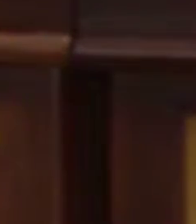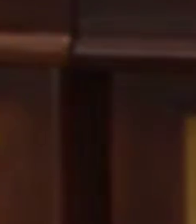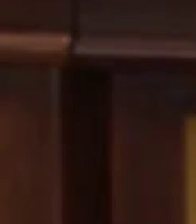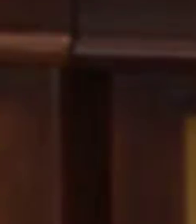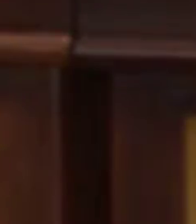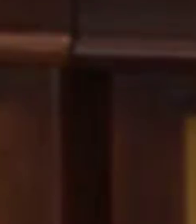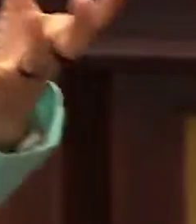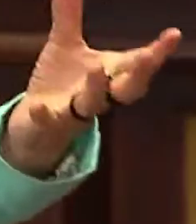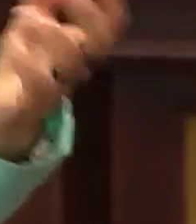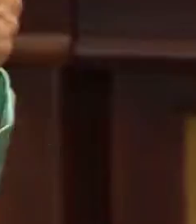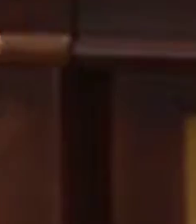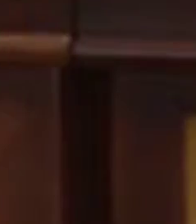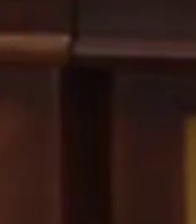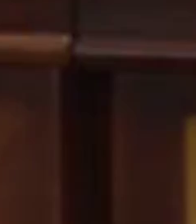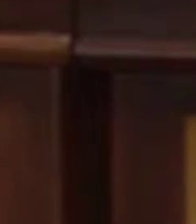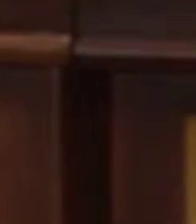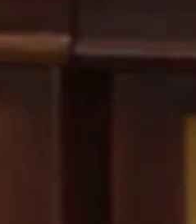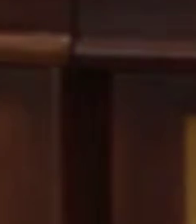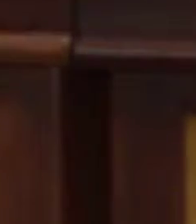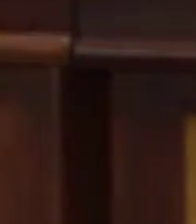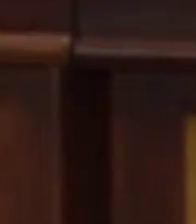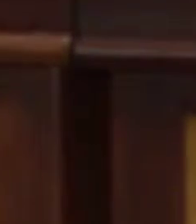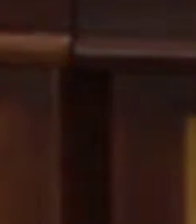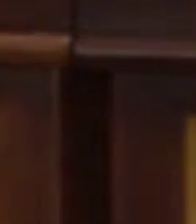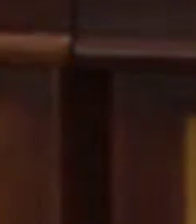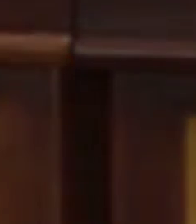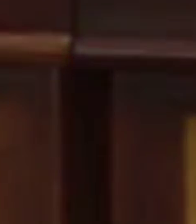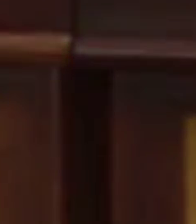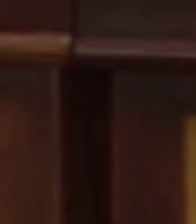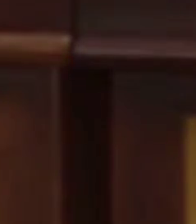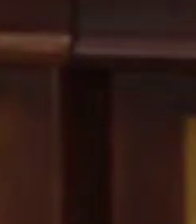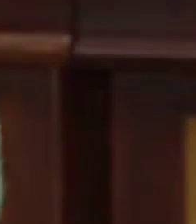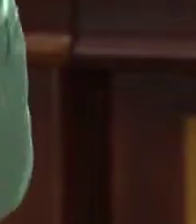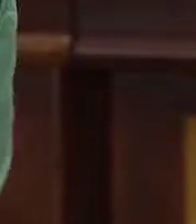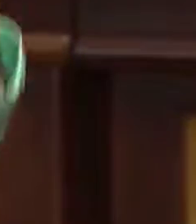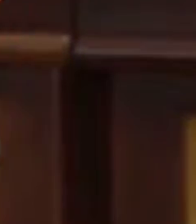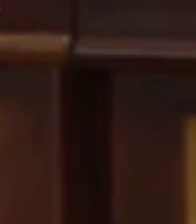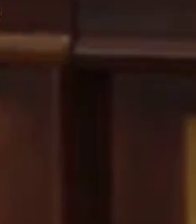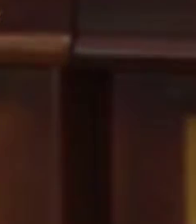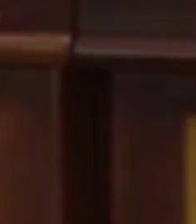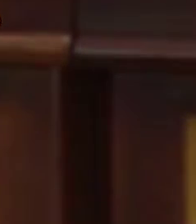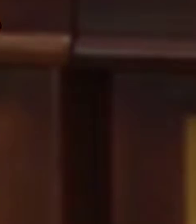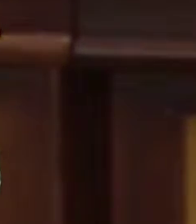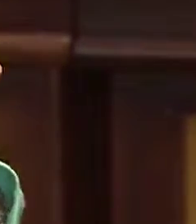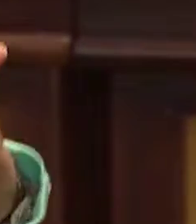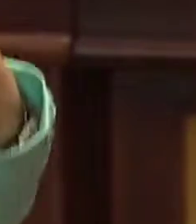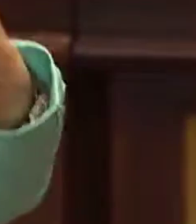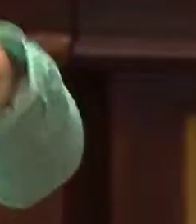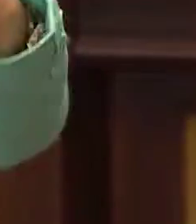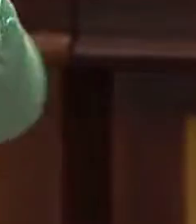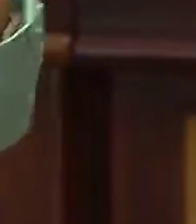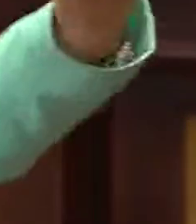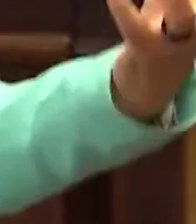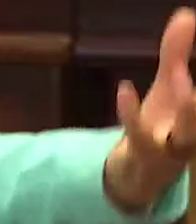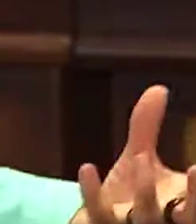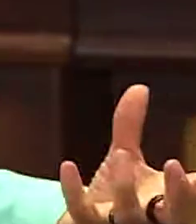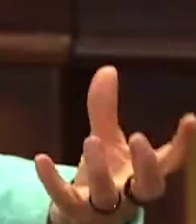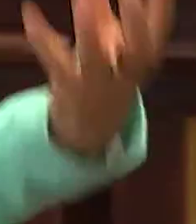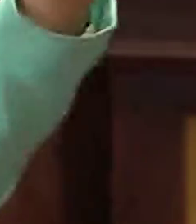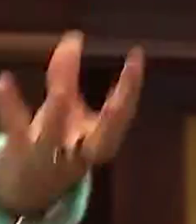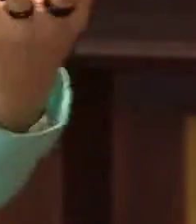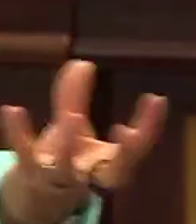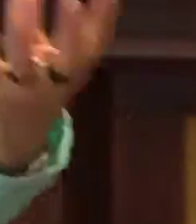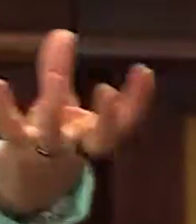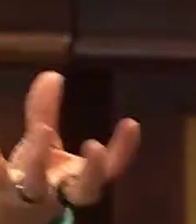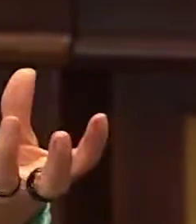es diferente a la convocatoria que hemos hecho para aguas y tierras porque hayamos tenido juntas de regantes asociaciones por el derecho al agua que han estado ya definidas